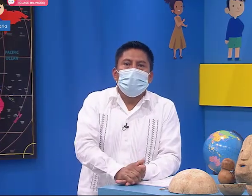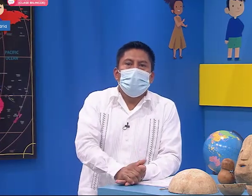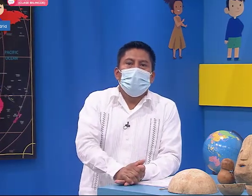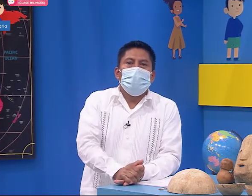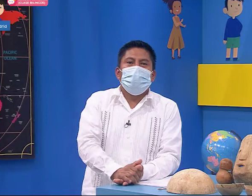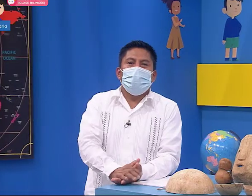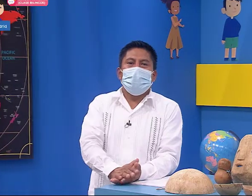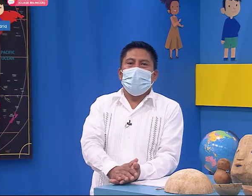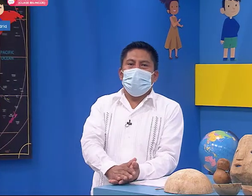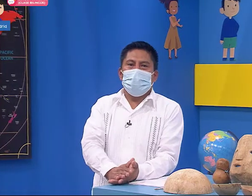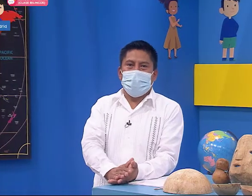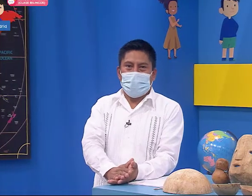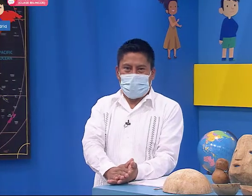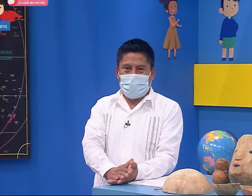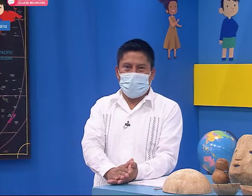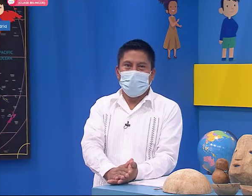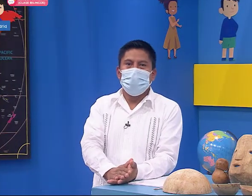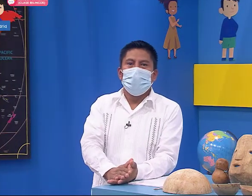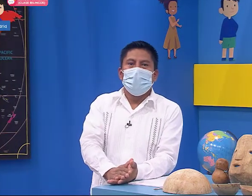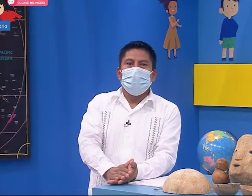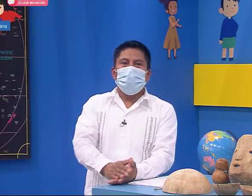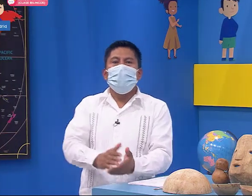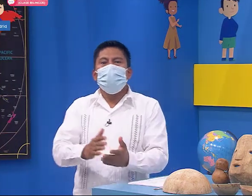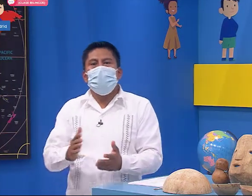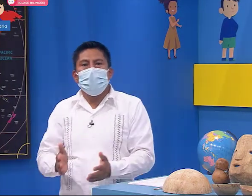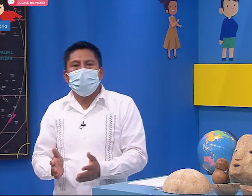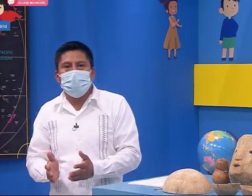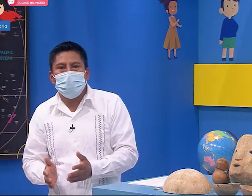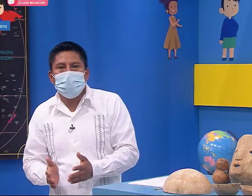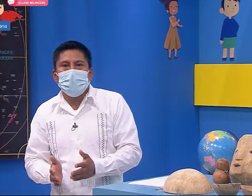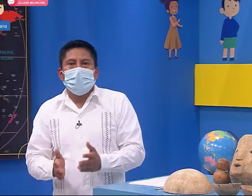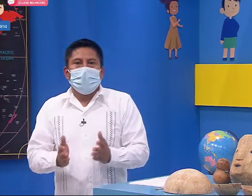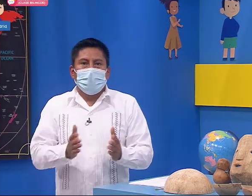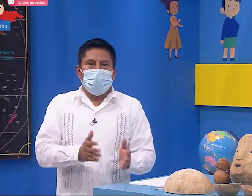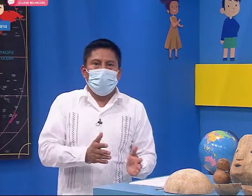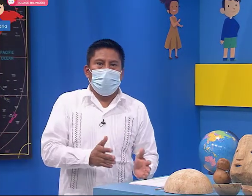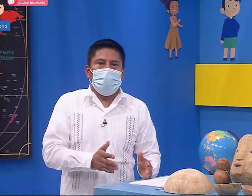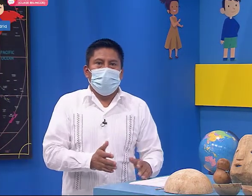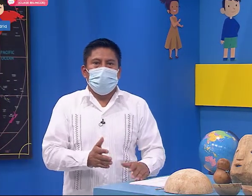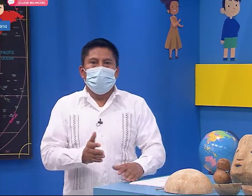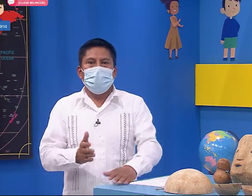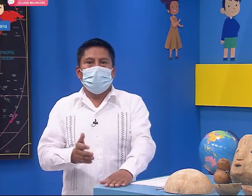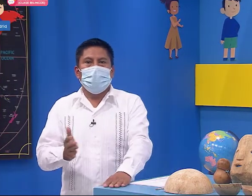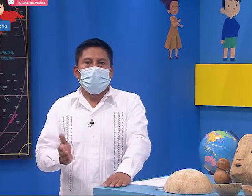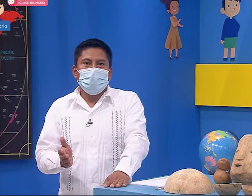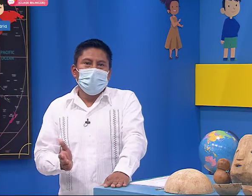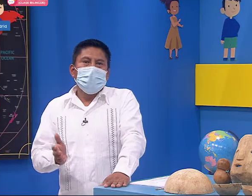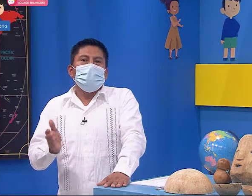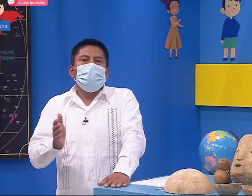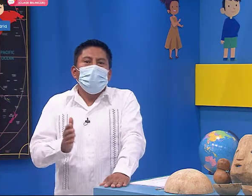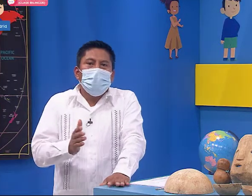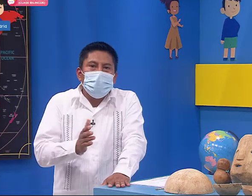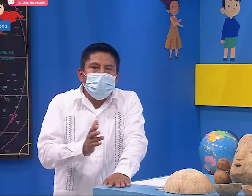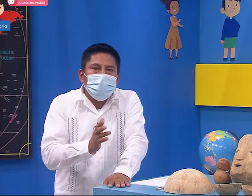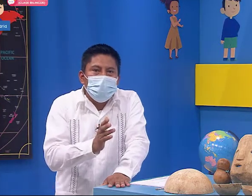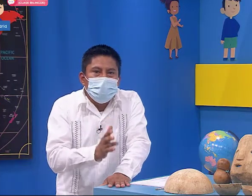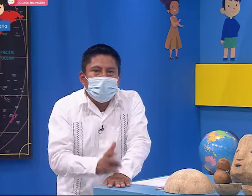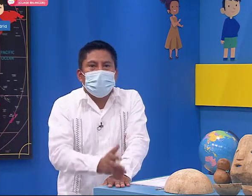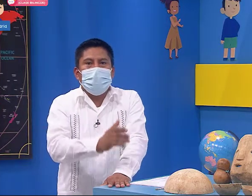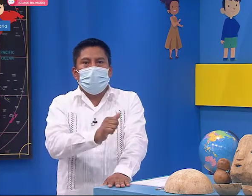katoyo, chonongia ñochina, somi mas gando hona, ñochito,